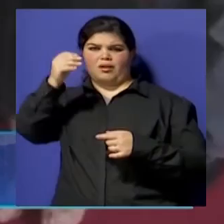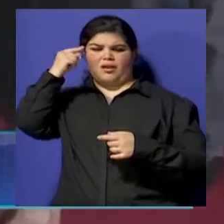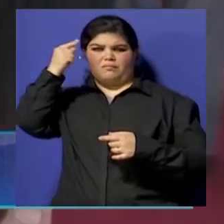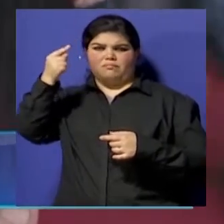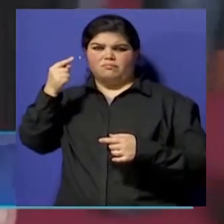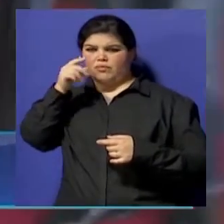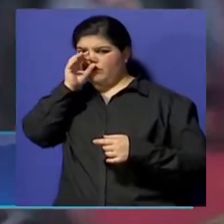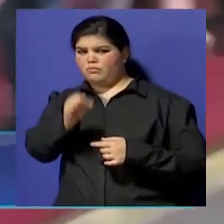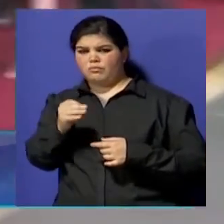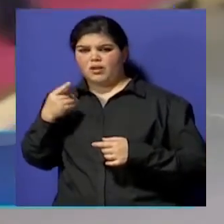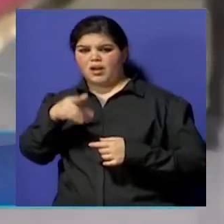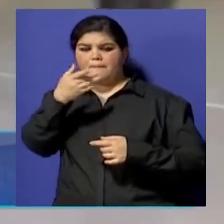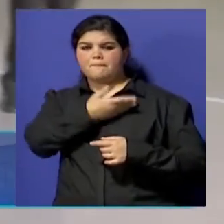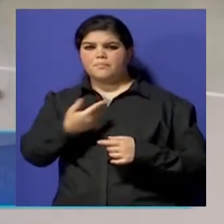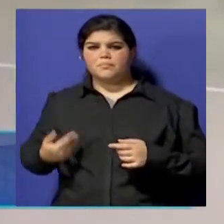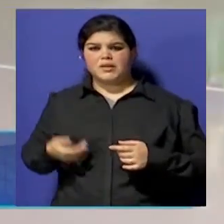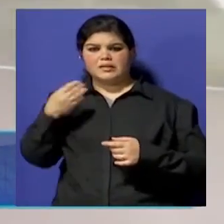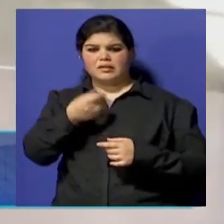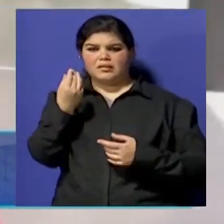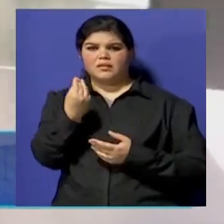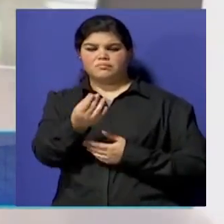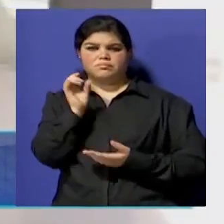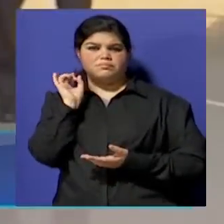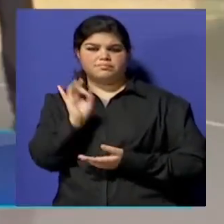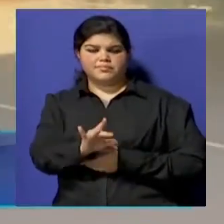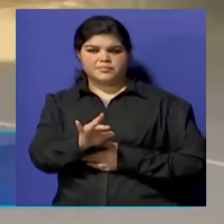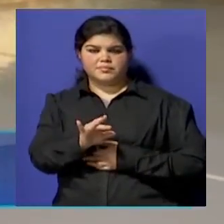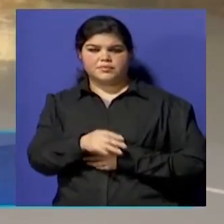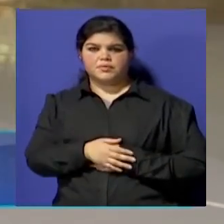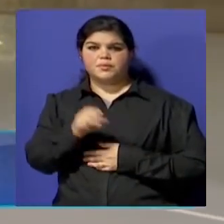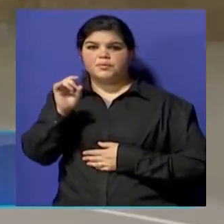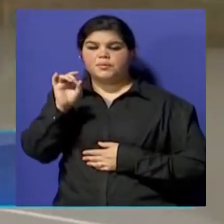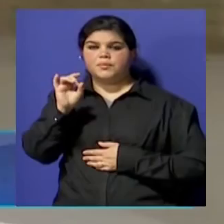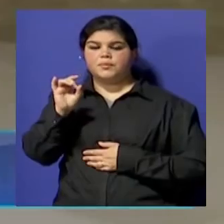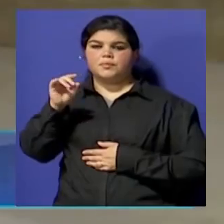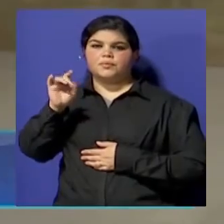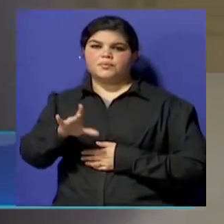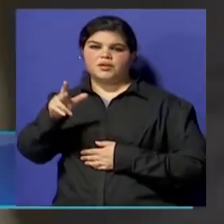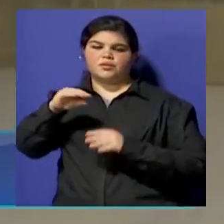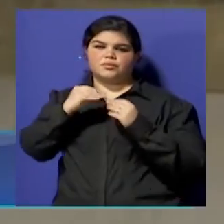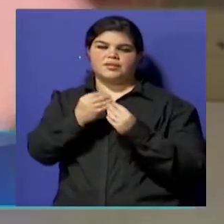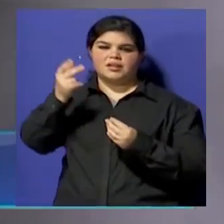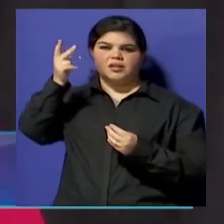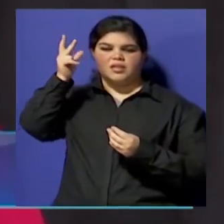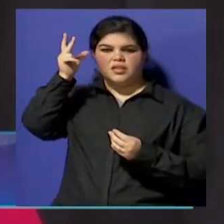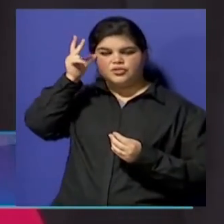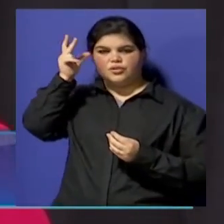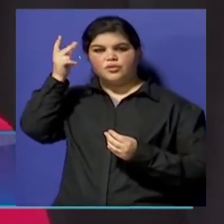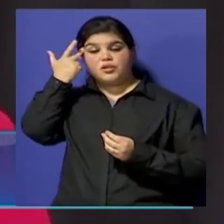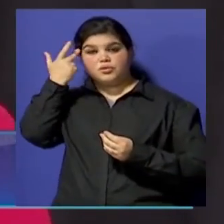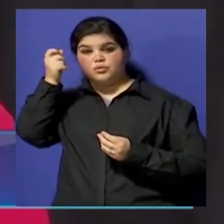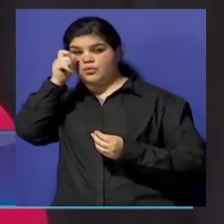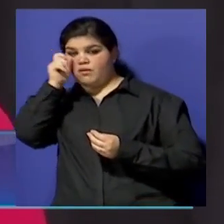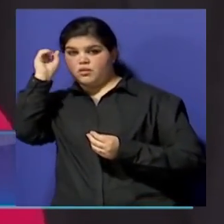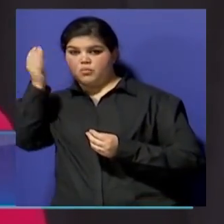llegar a este momento con el nada más que con el 18, el 20% del Senado